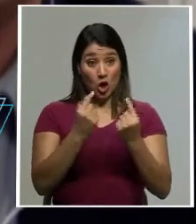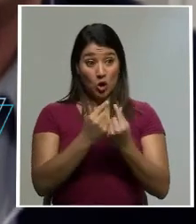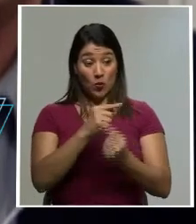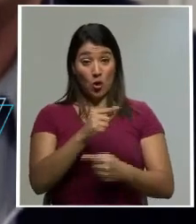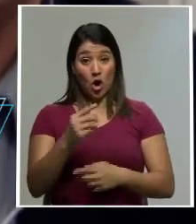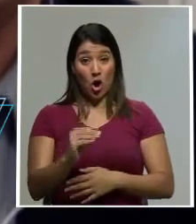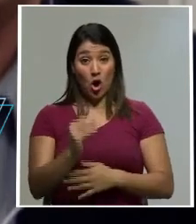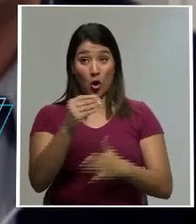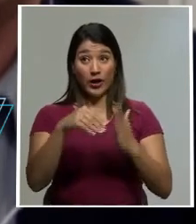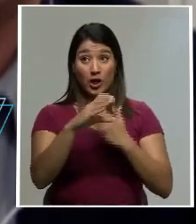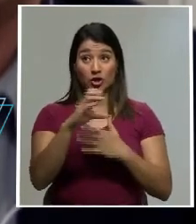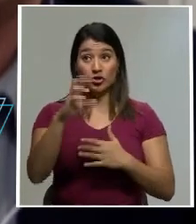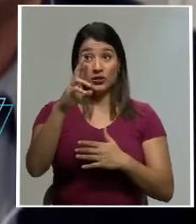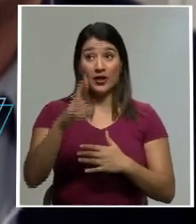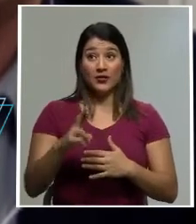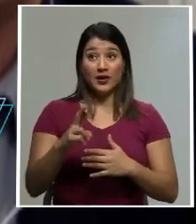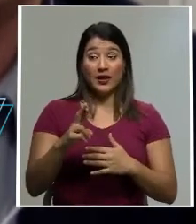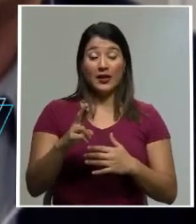muchachos en Costa Rica armaron